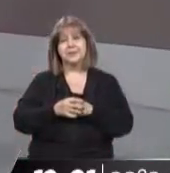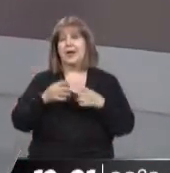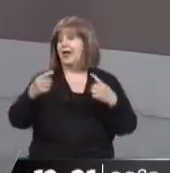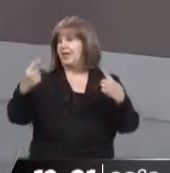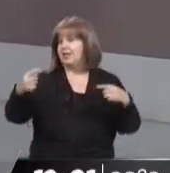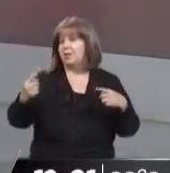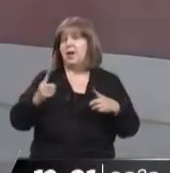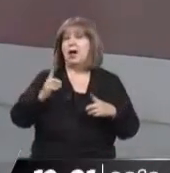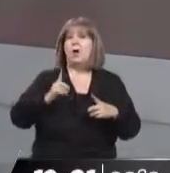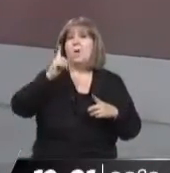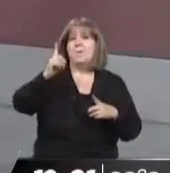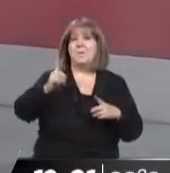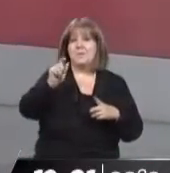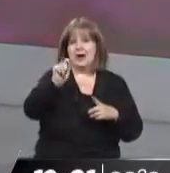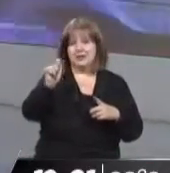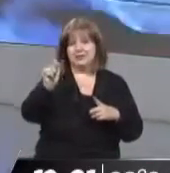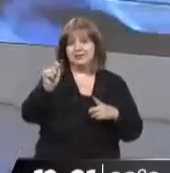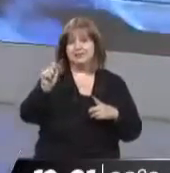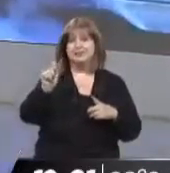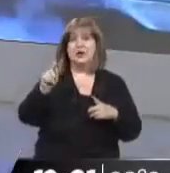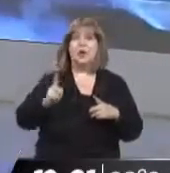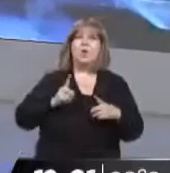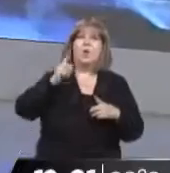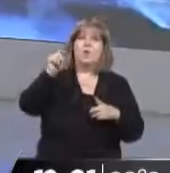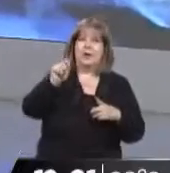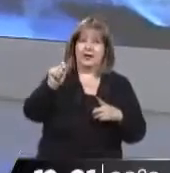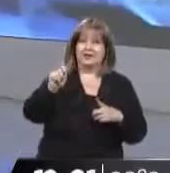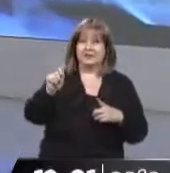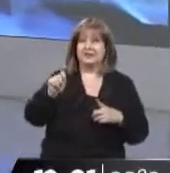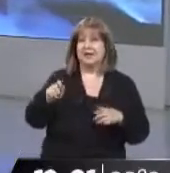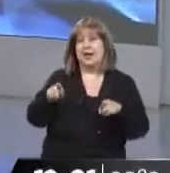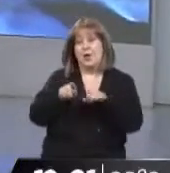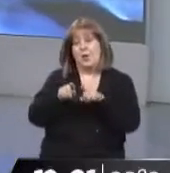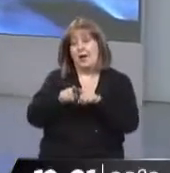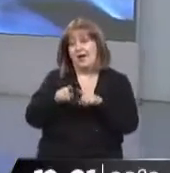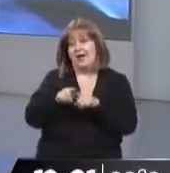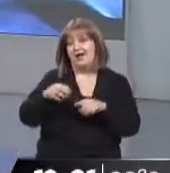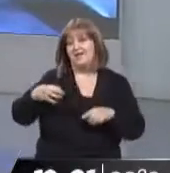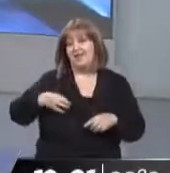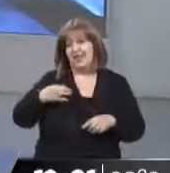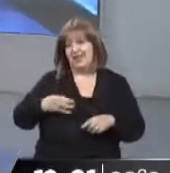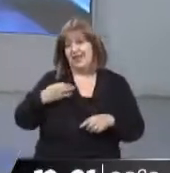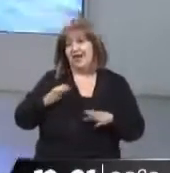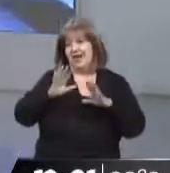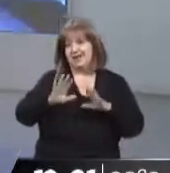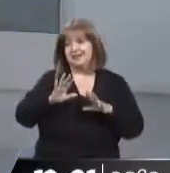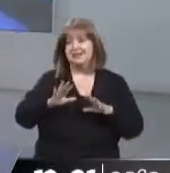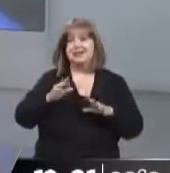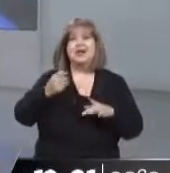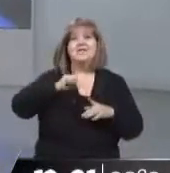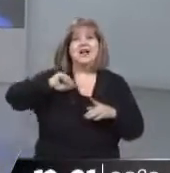Y cada un mes nos toca, Gisela Campos, hablar de esto, aunque lo vivimos los 365 días del año. La inflación por las